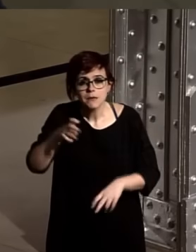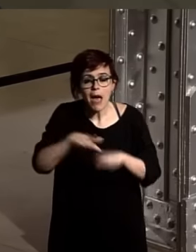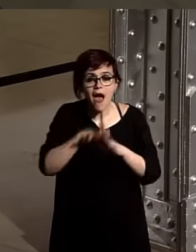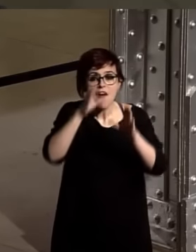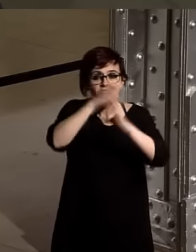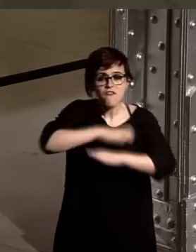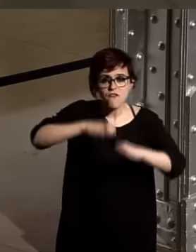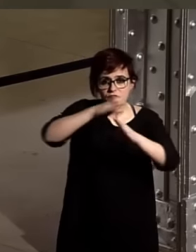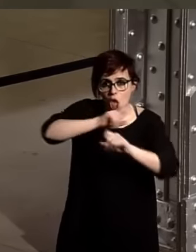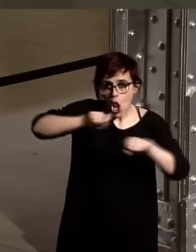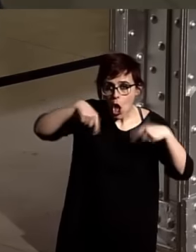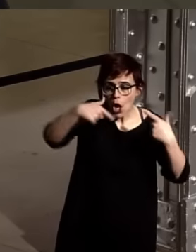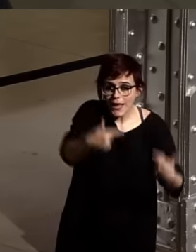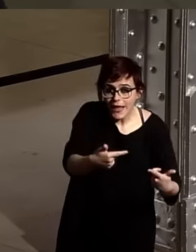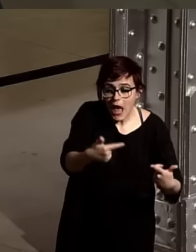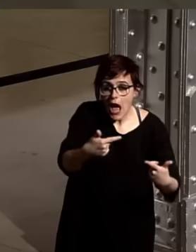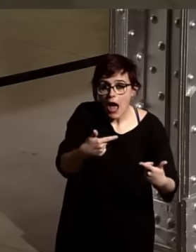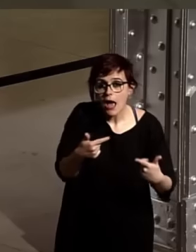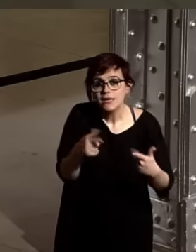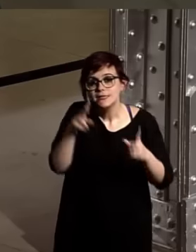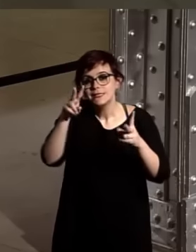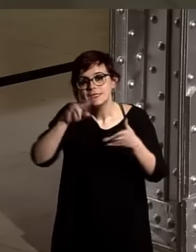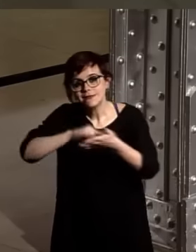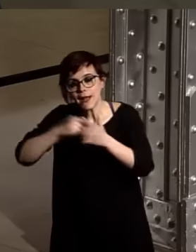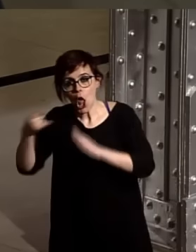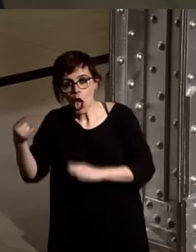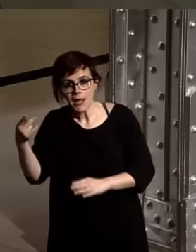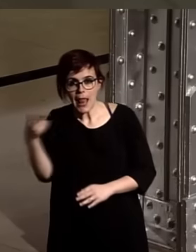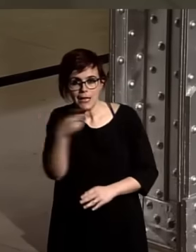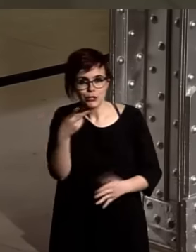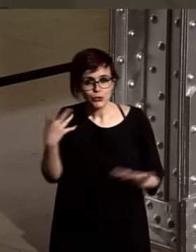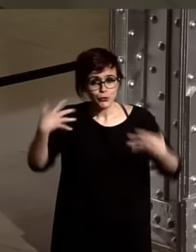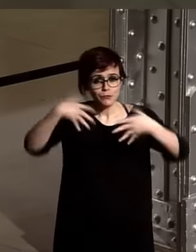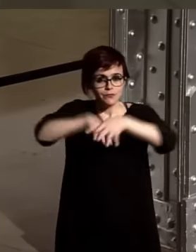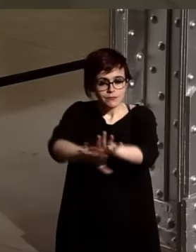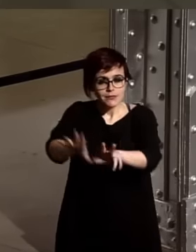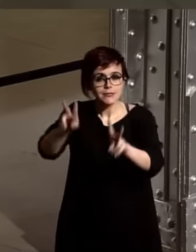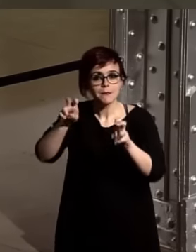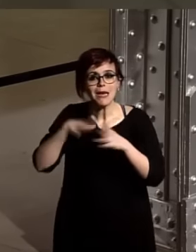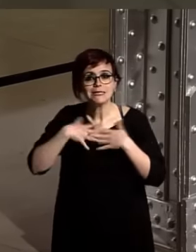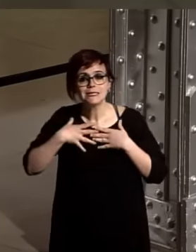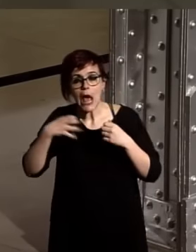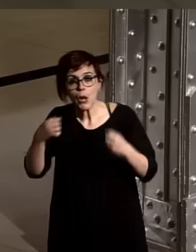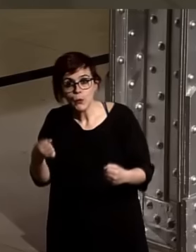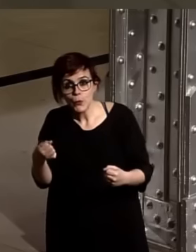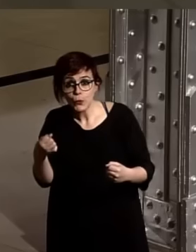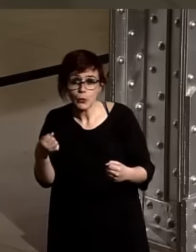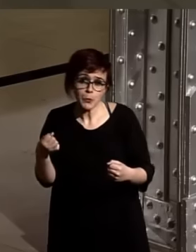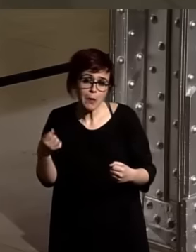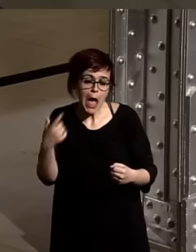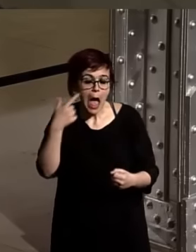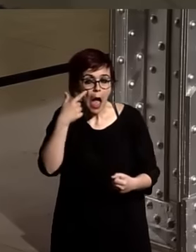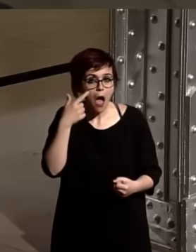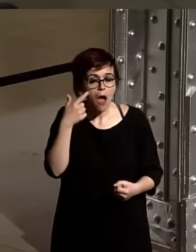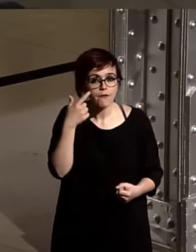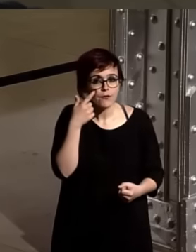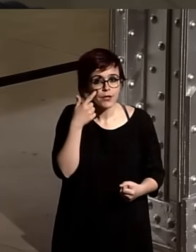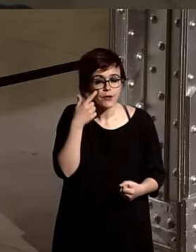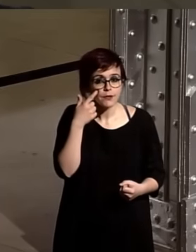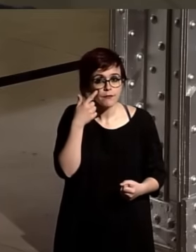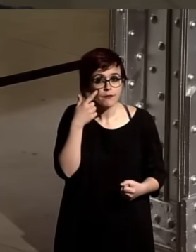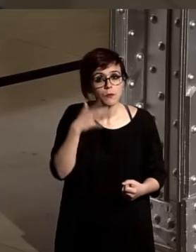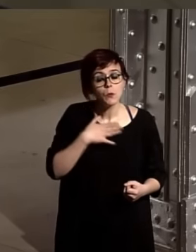la biología en aplicaciones tecnológicas y en aplicaciones de salud y en más cosas No pero sí yo sí diría